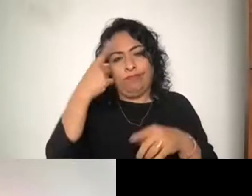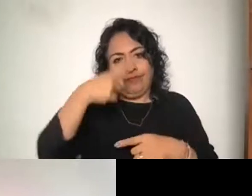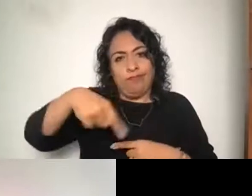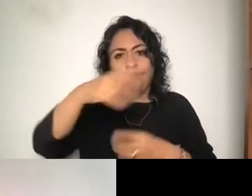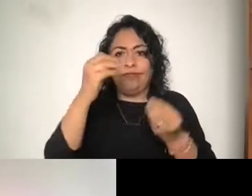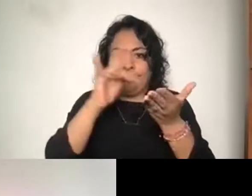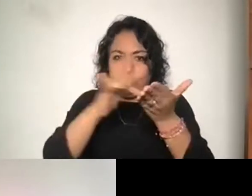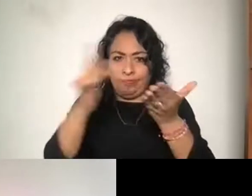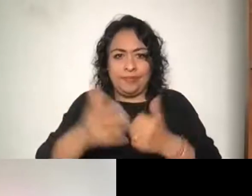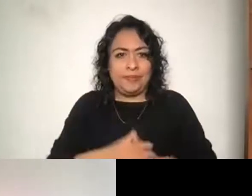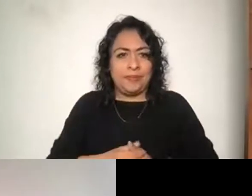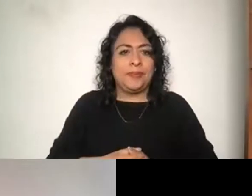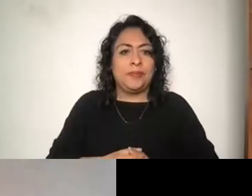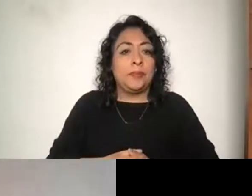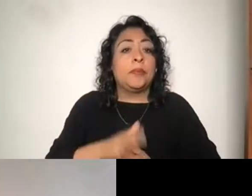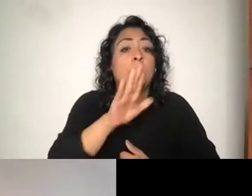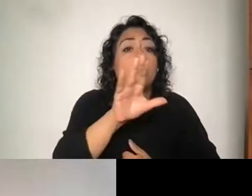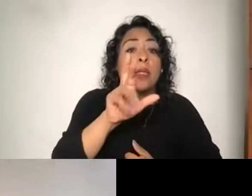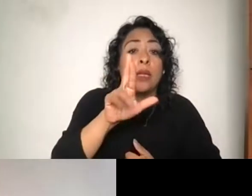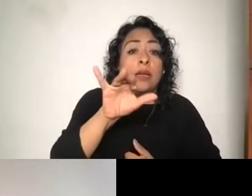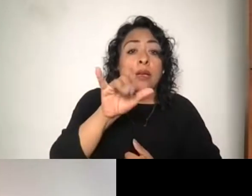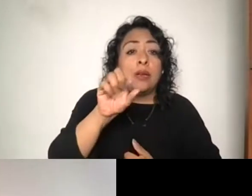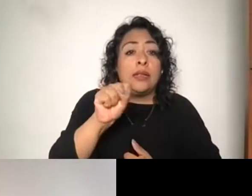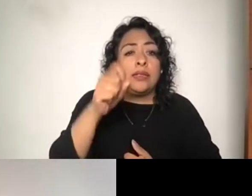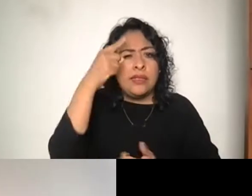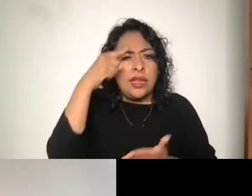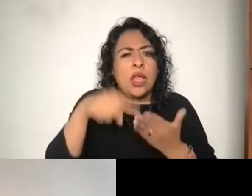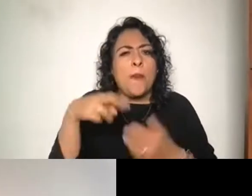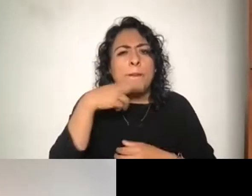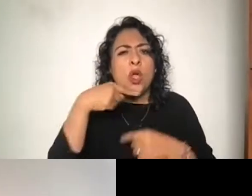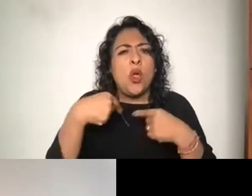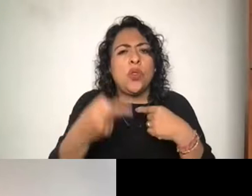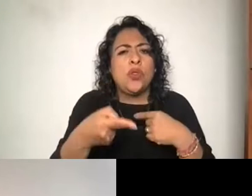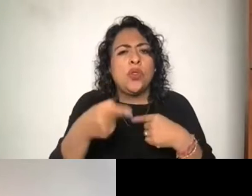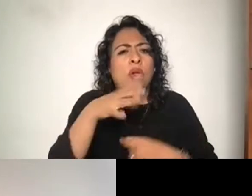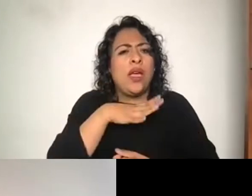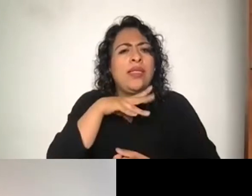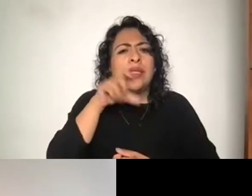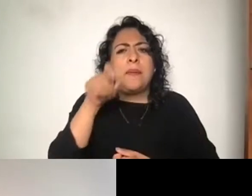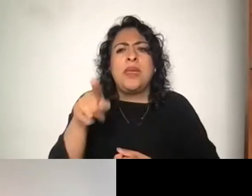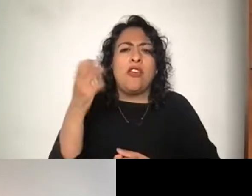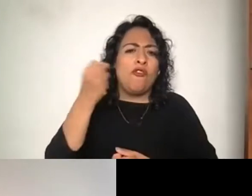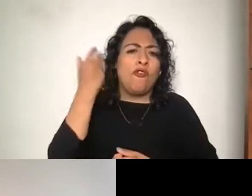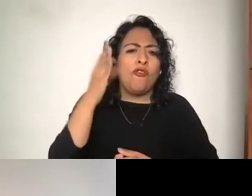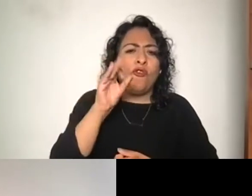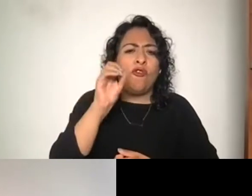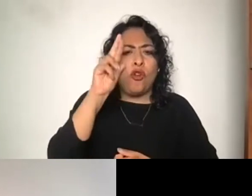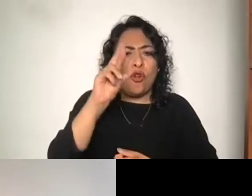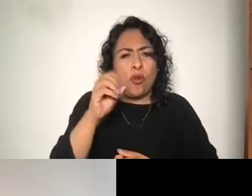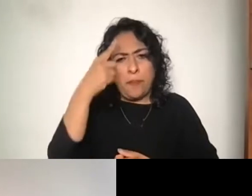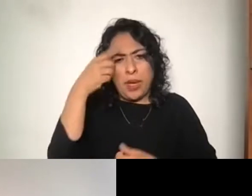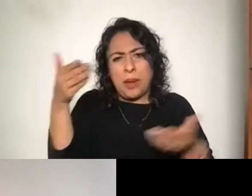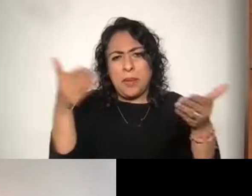gracias. Cris, creo que tenemos pronto también un foro para presentar